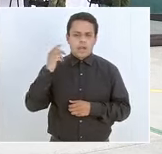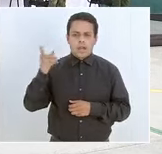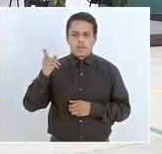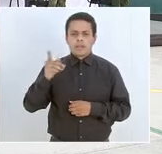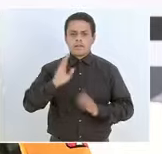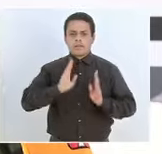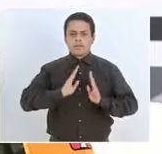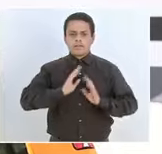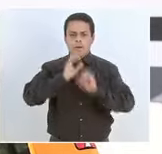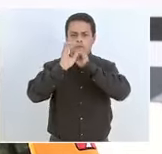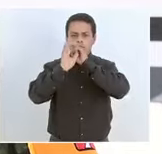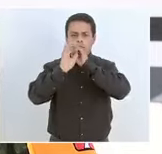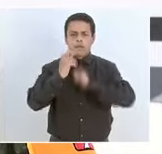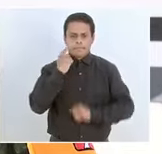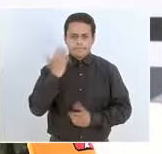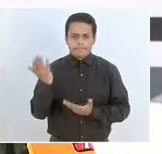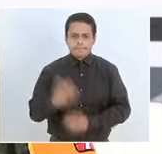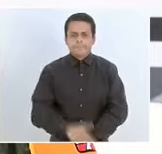Diana.